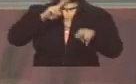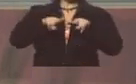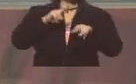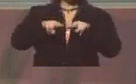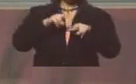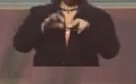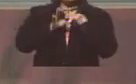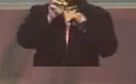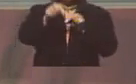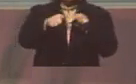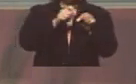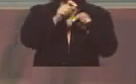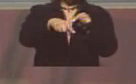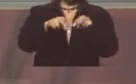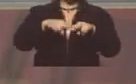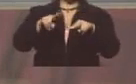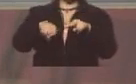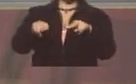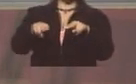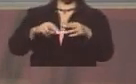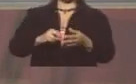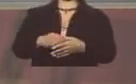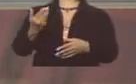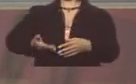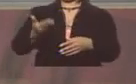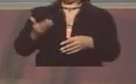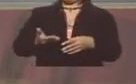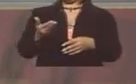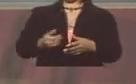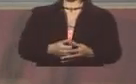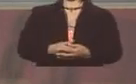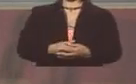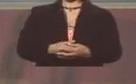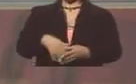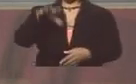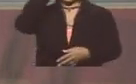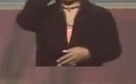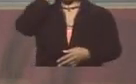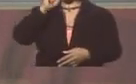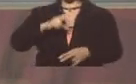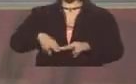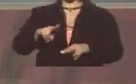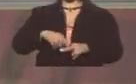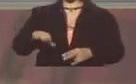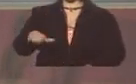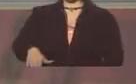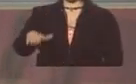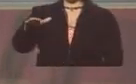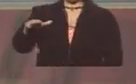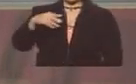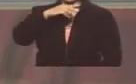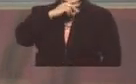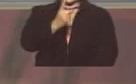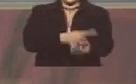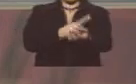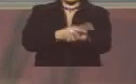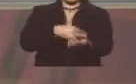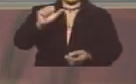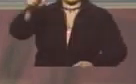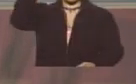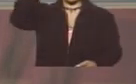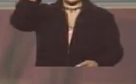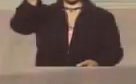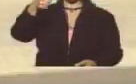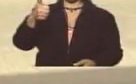a valorarlas y a quererlas aún más? O sea, ¿cuán importante es que nuestros niños, sembrar esa semilla en nuestros niños? Sí, es muy